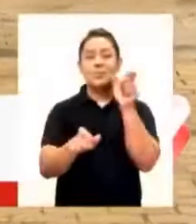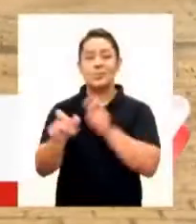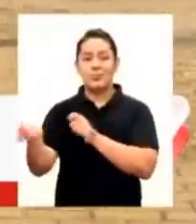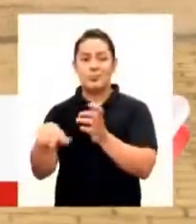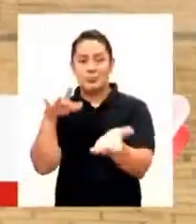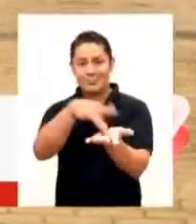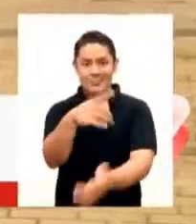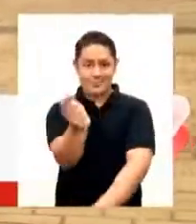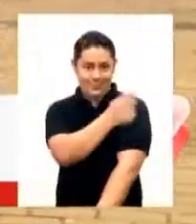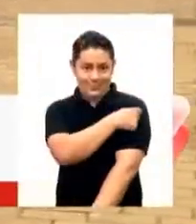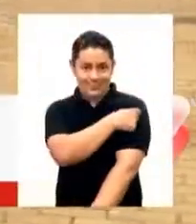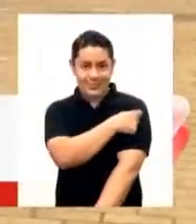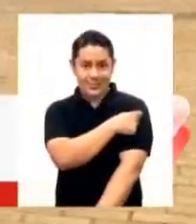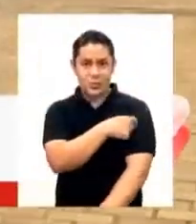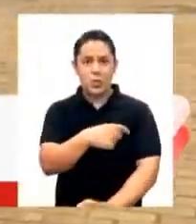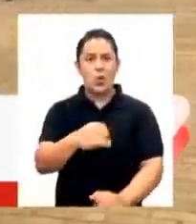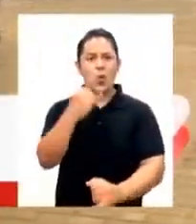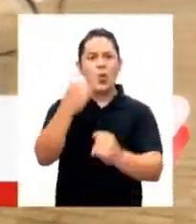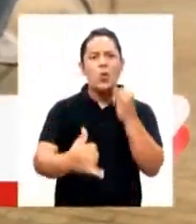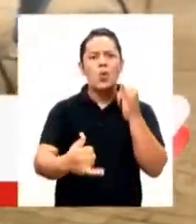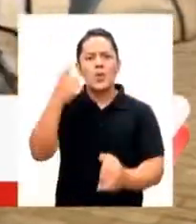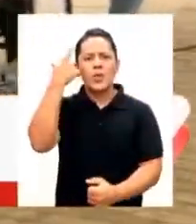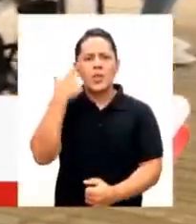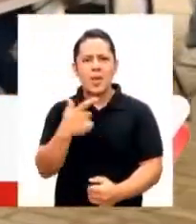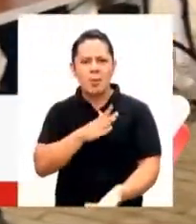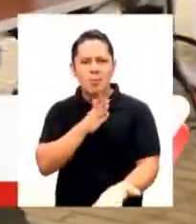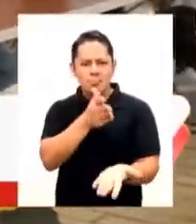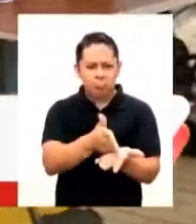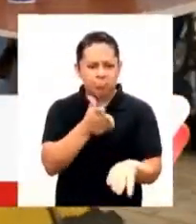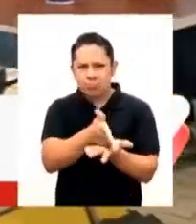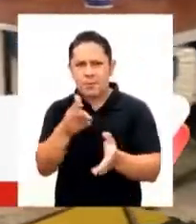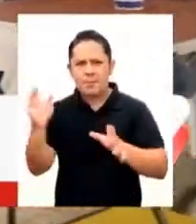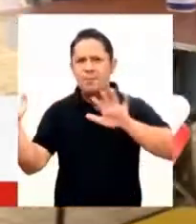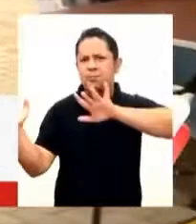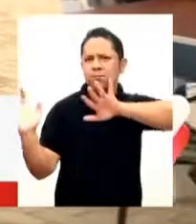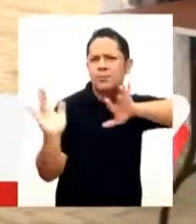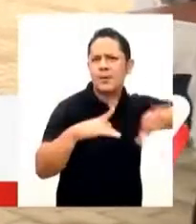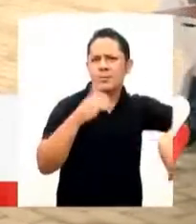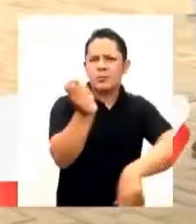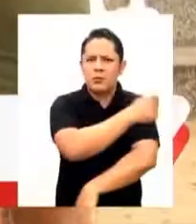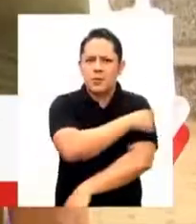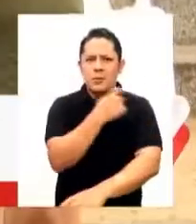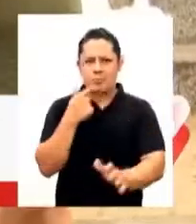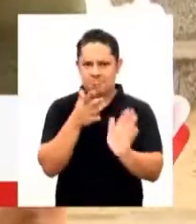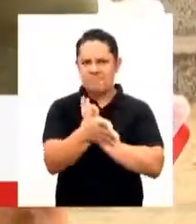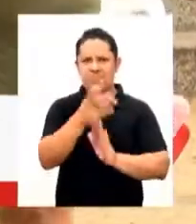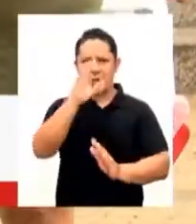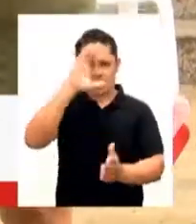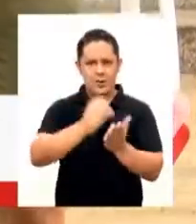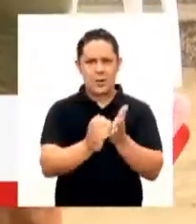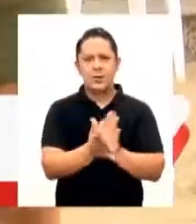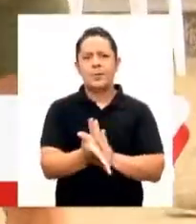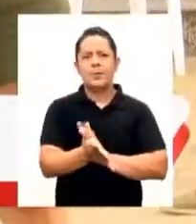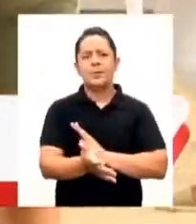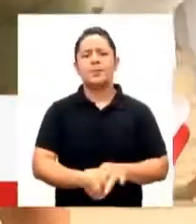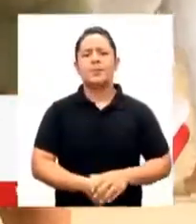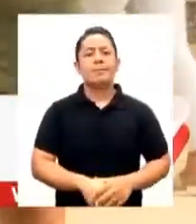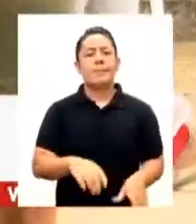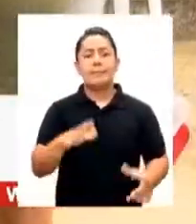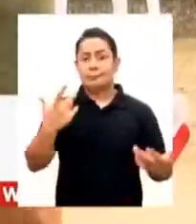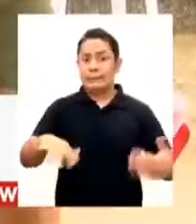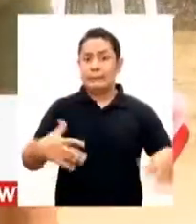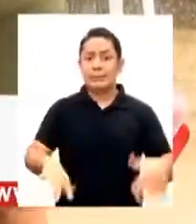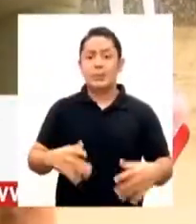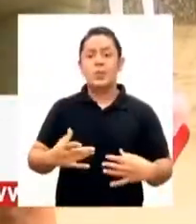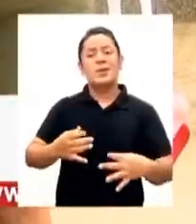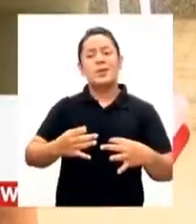las personas que asistieron para vacunarse en el último día que se dispuso para la inmunización masiva brindaron su opinión al respecto hay que